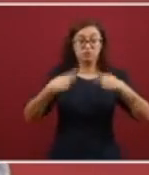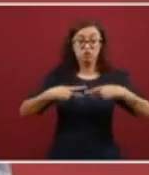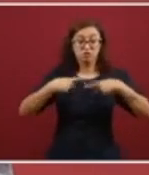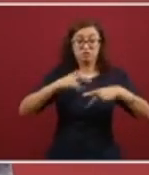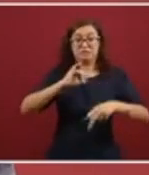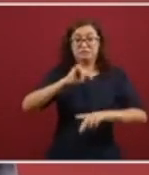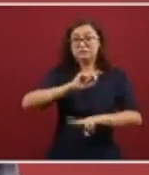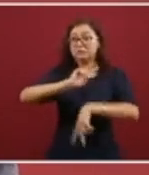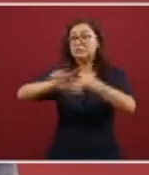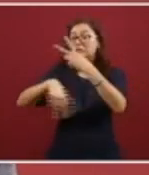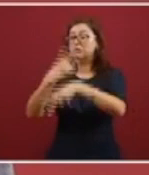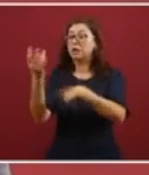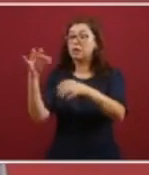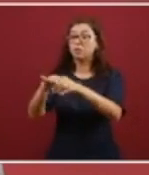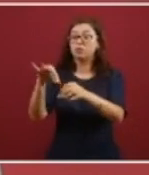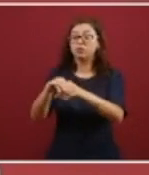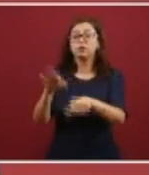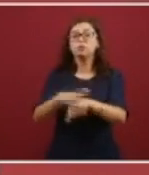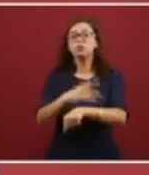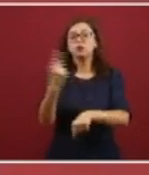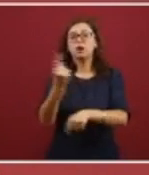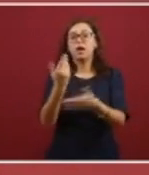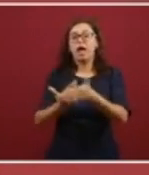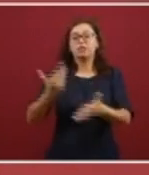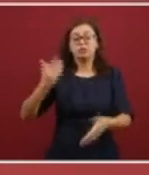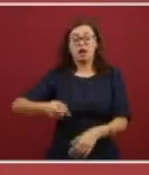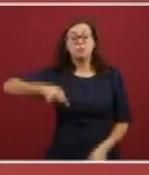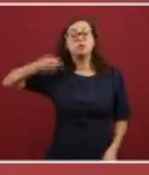no les quitaban sus apoyos.